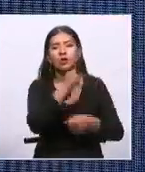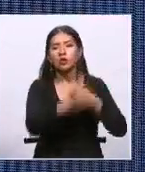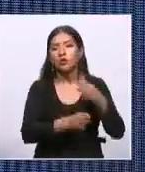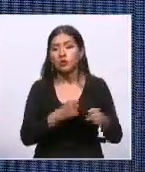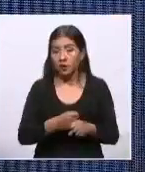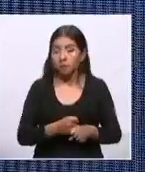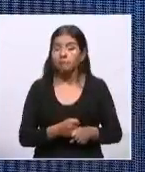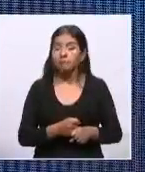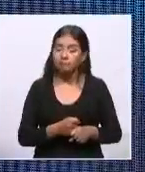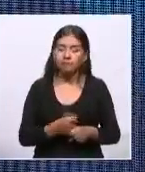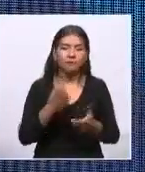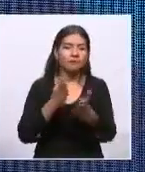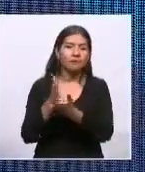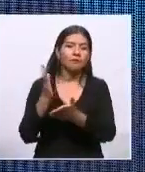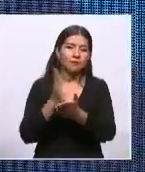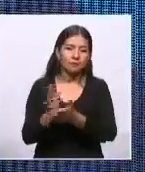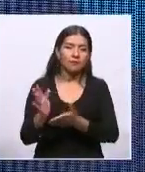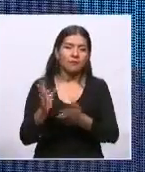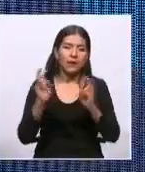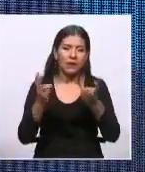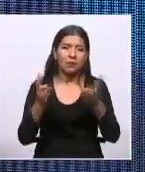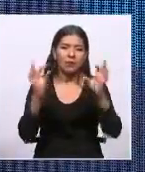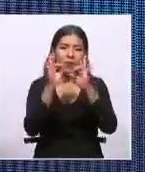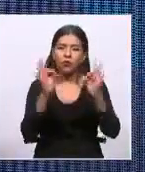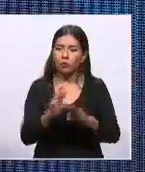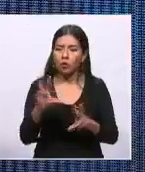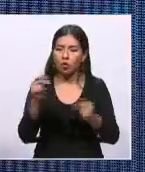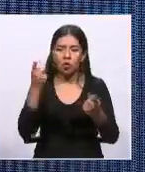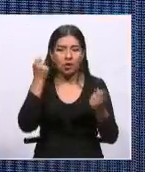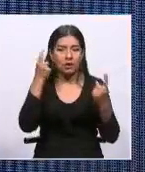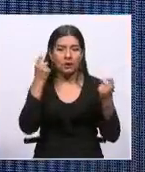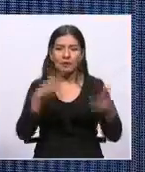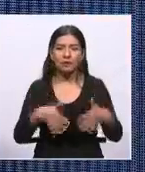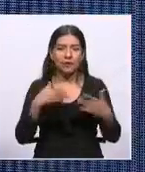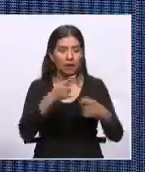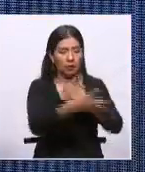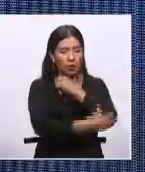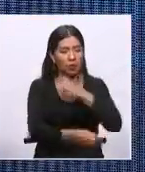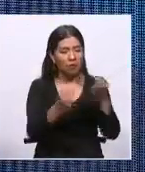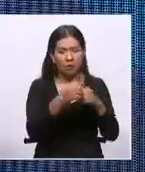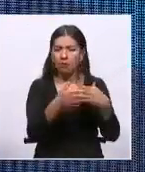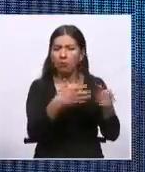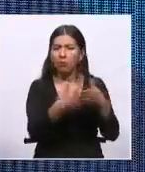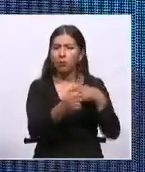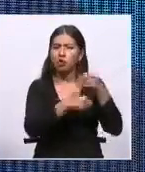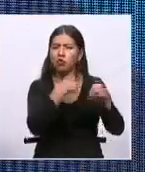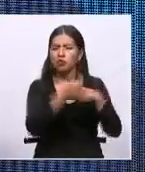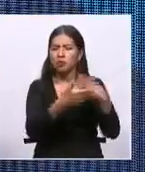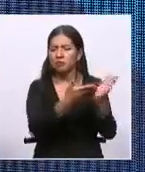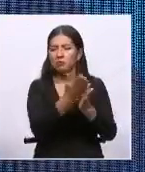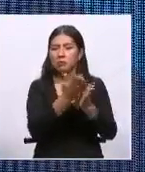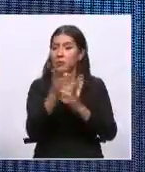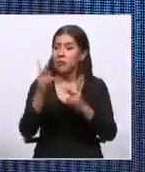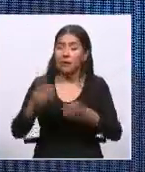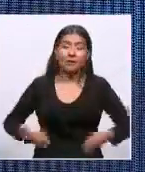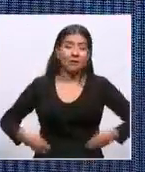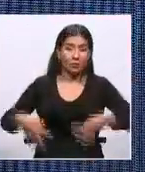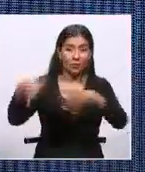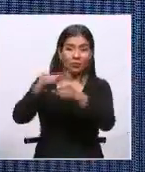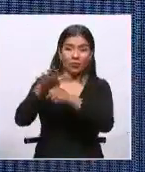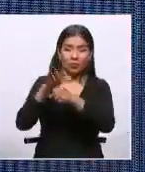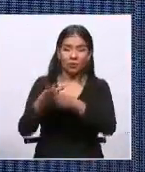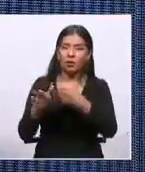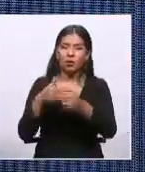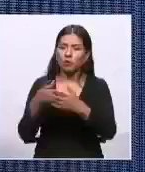Vaya forma de entender la vida, ¿no? Mientras los más pobres tienen que sufrir, quienes tienen mucho dinero